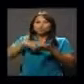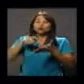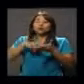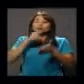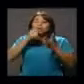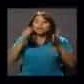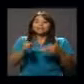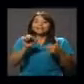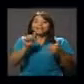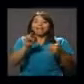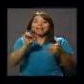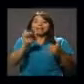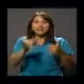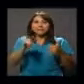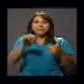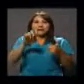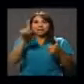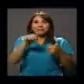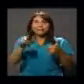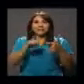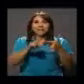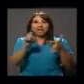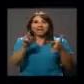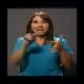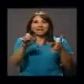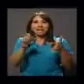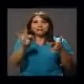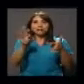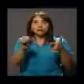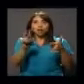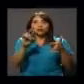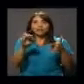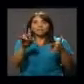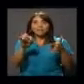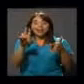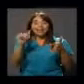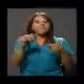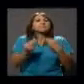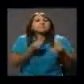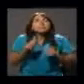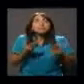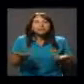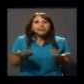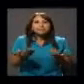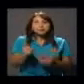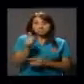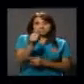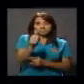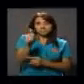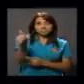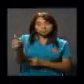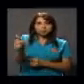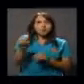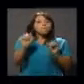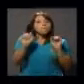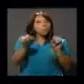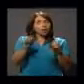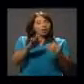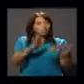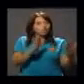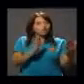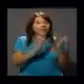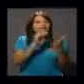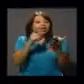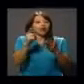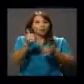Pérez y Ernesto Rivera la dinámica en este segmento es la siguiente cada periodista podrá confrontar a un candidato